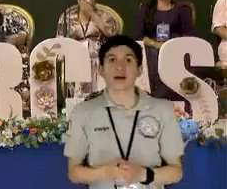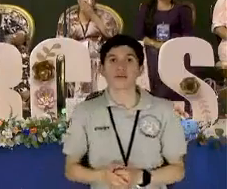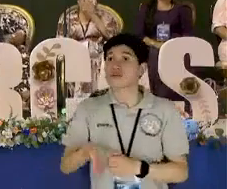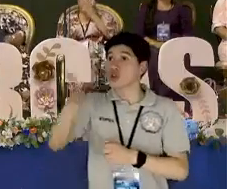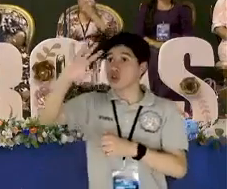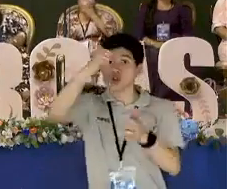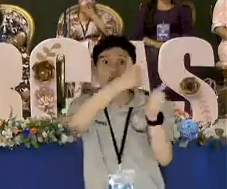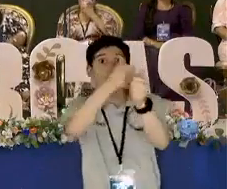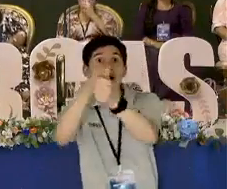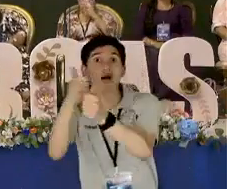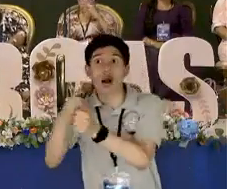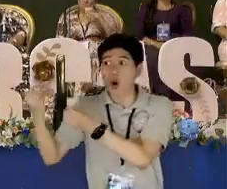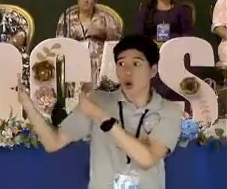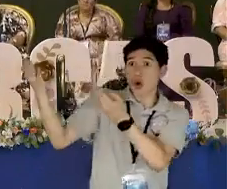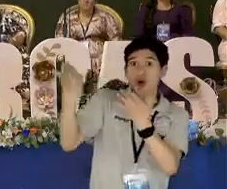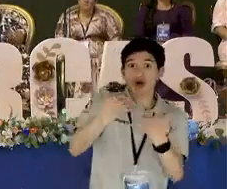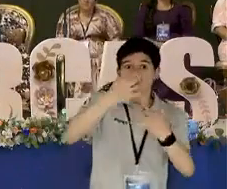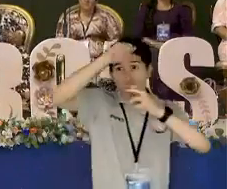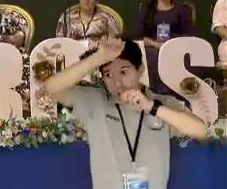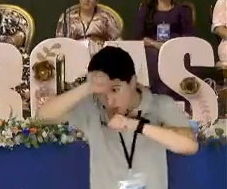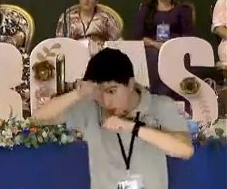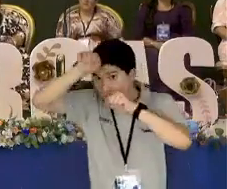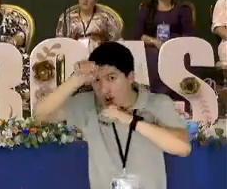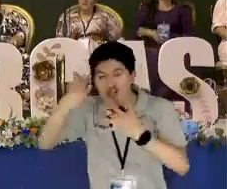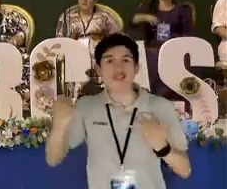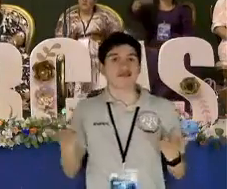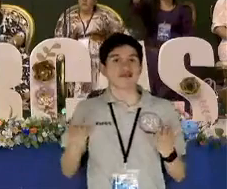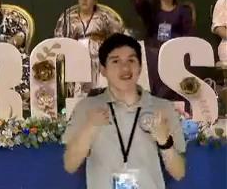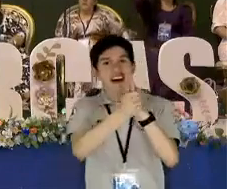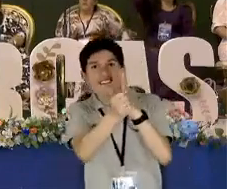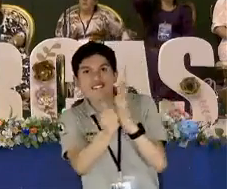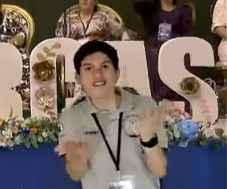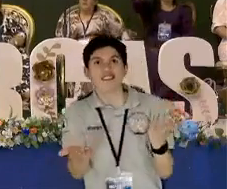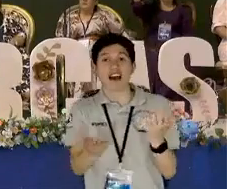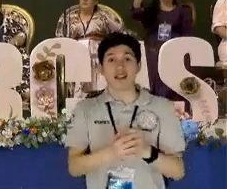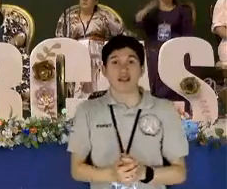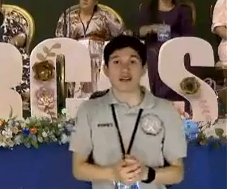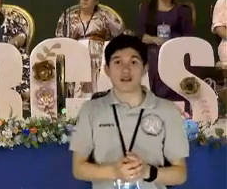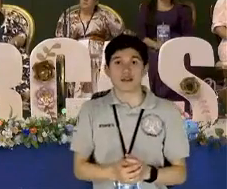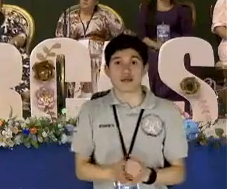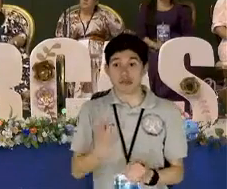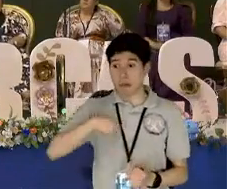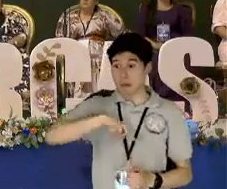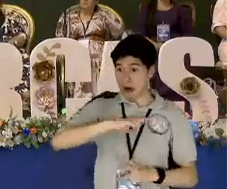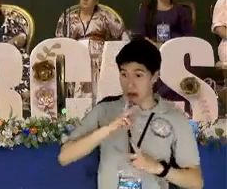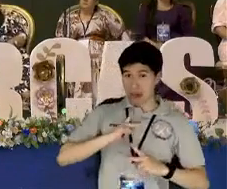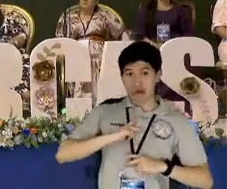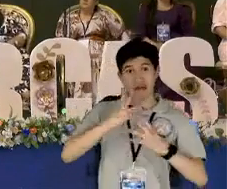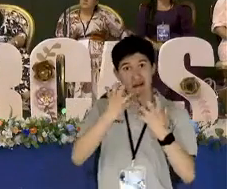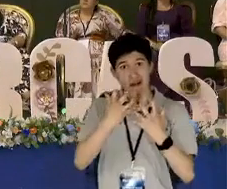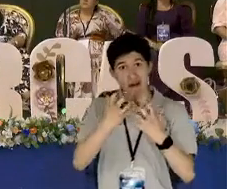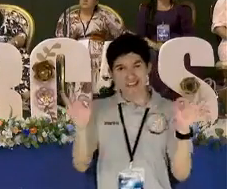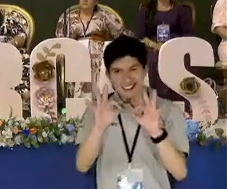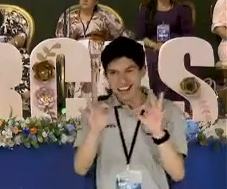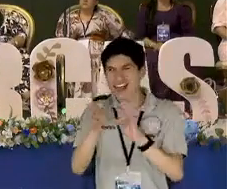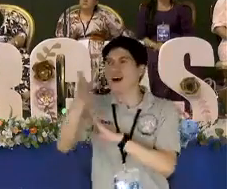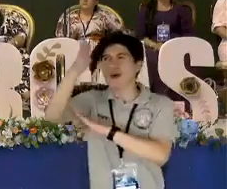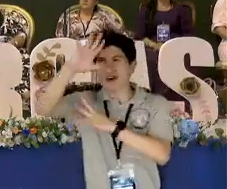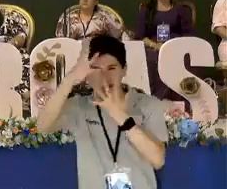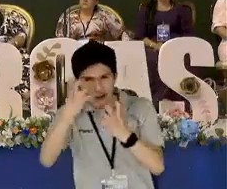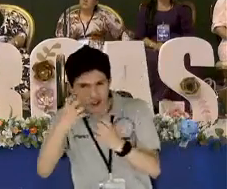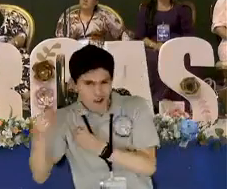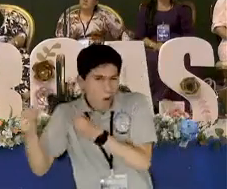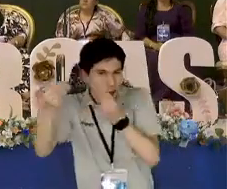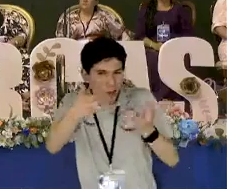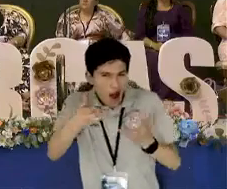yo quise, sino conforme Él quiso, a fin de que de perfeccionar a los santos, de que la iglesia,